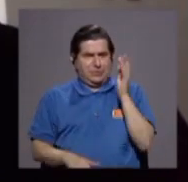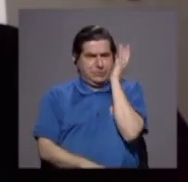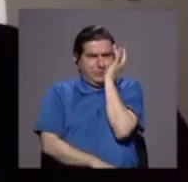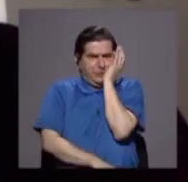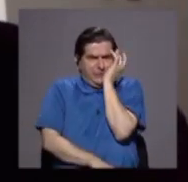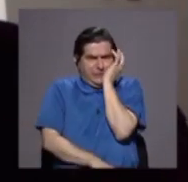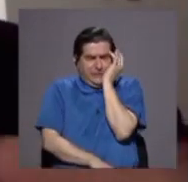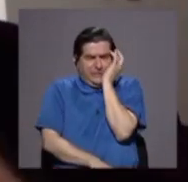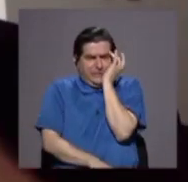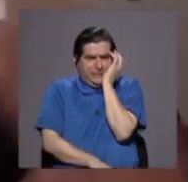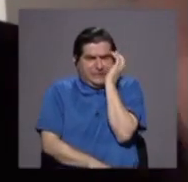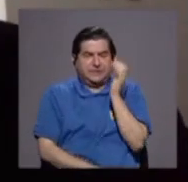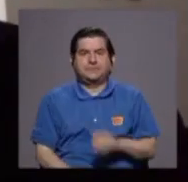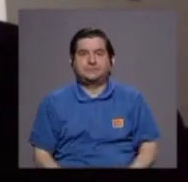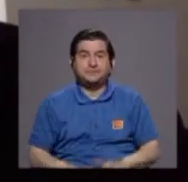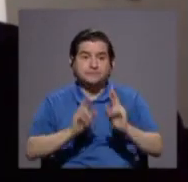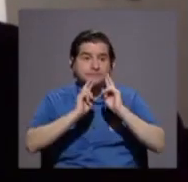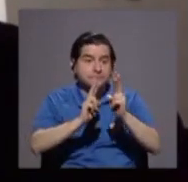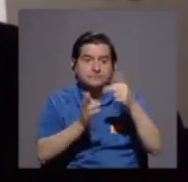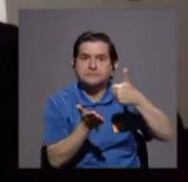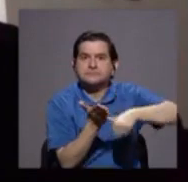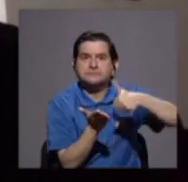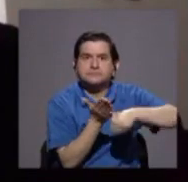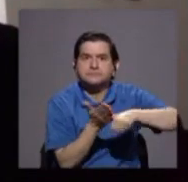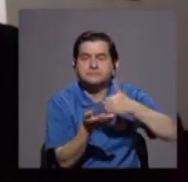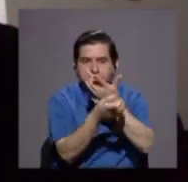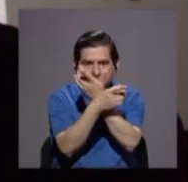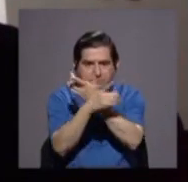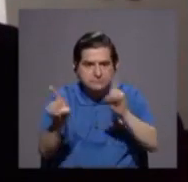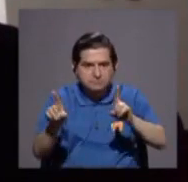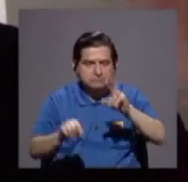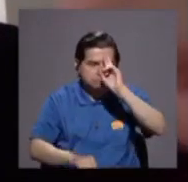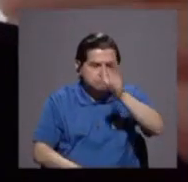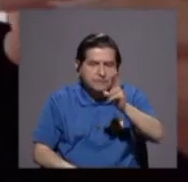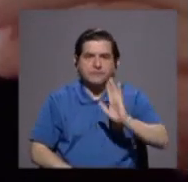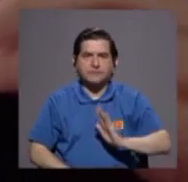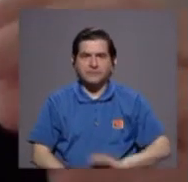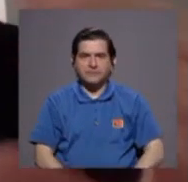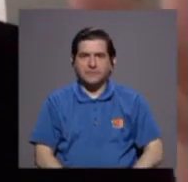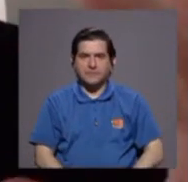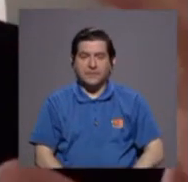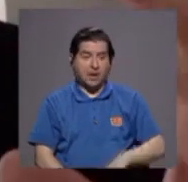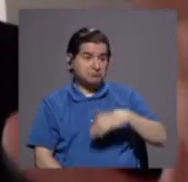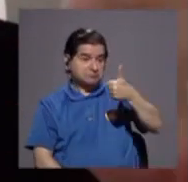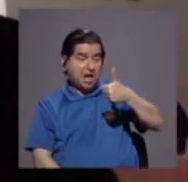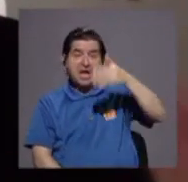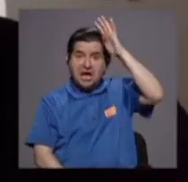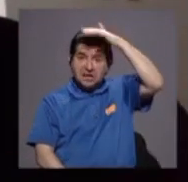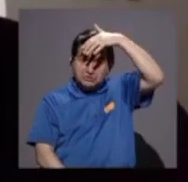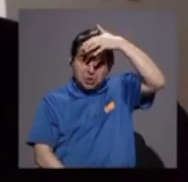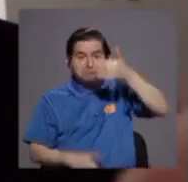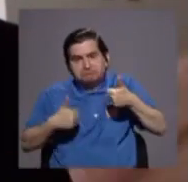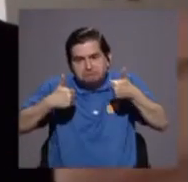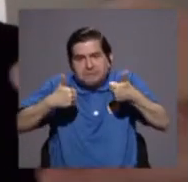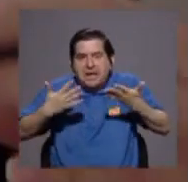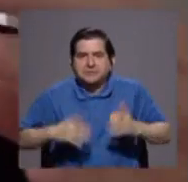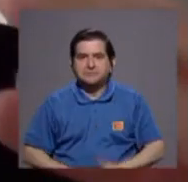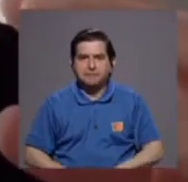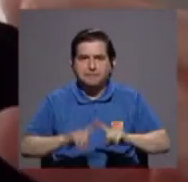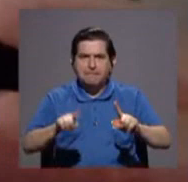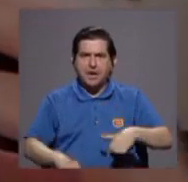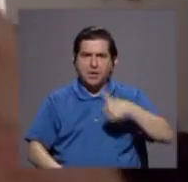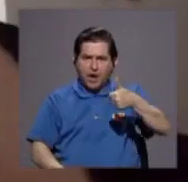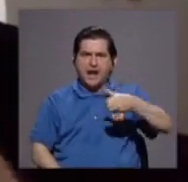preocupa, porque bueno, el resultado electoral en una democracia hay que respetarlo, y si ganara Trump, bueno, ganó Trump, pero si